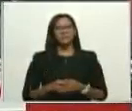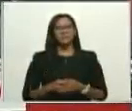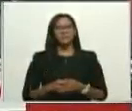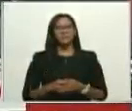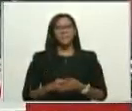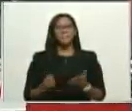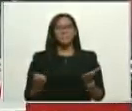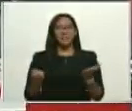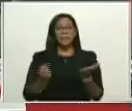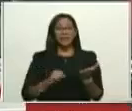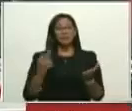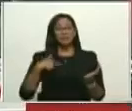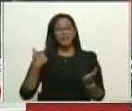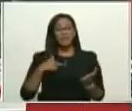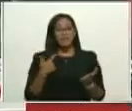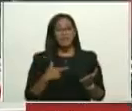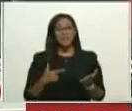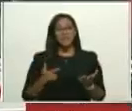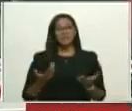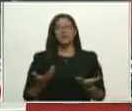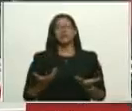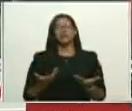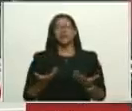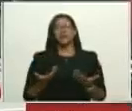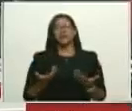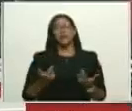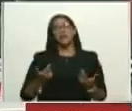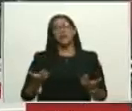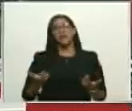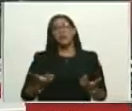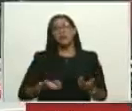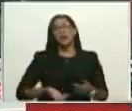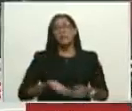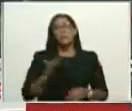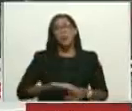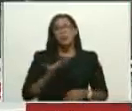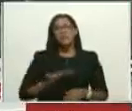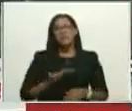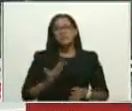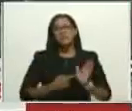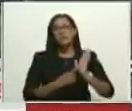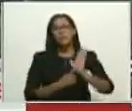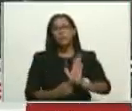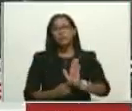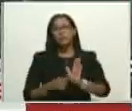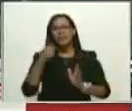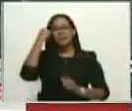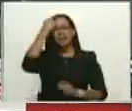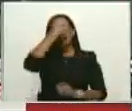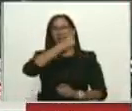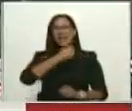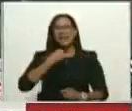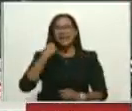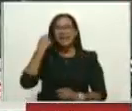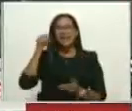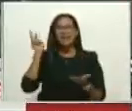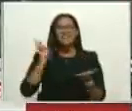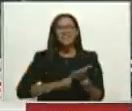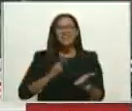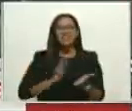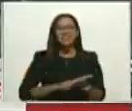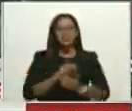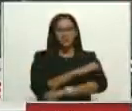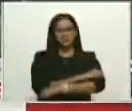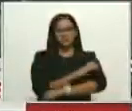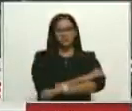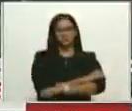el mazo ha tenido la característica de mostrar la cara verdadera del enemigo, de